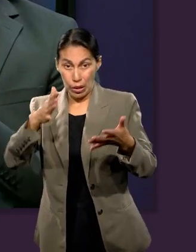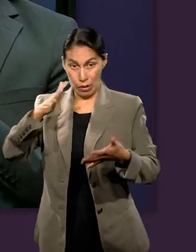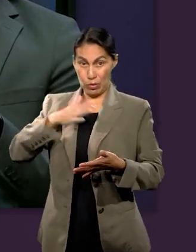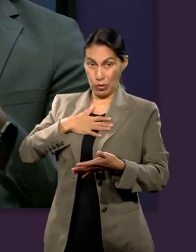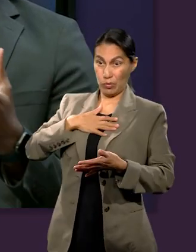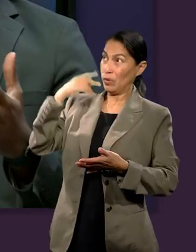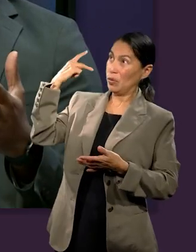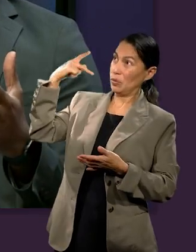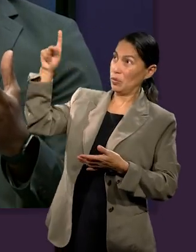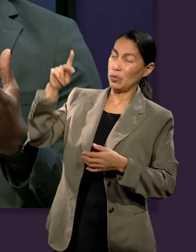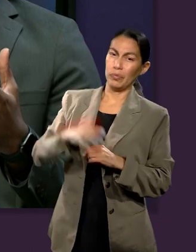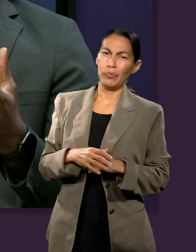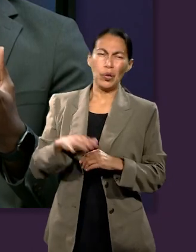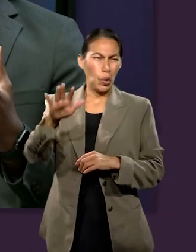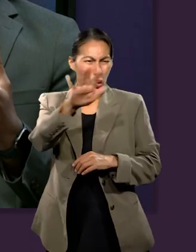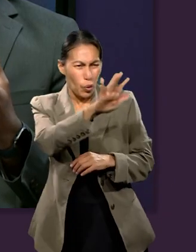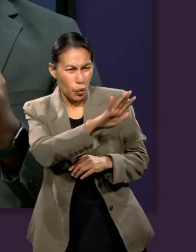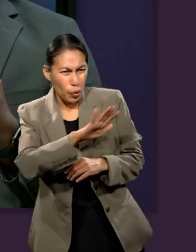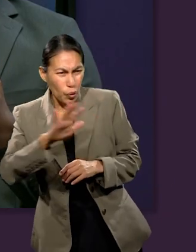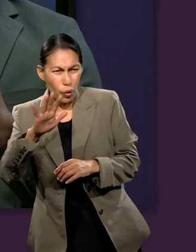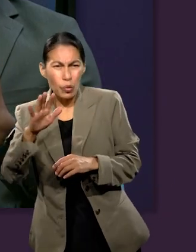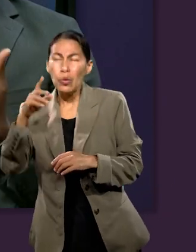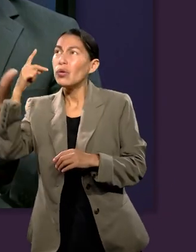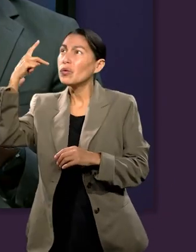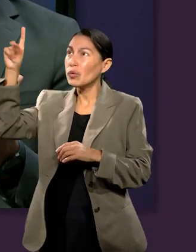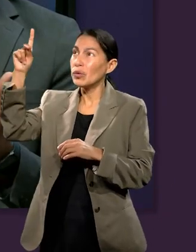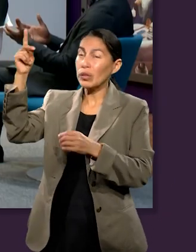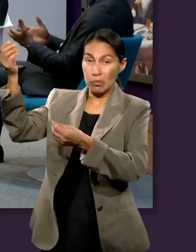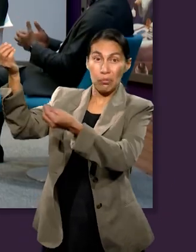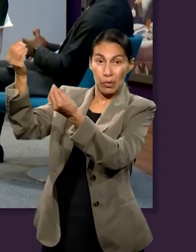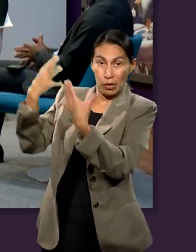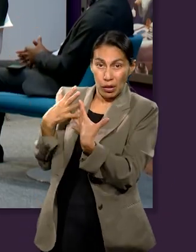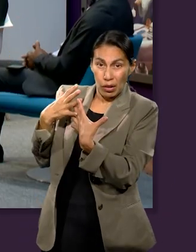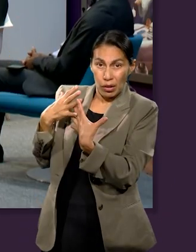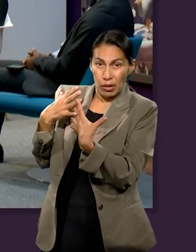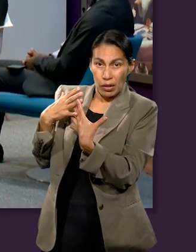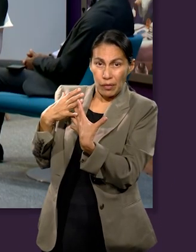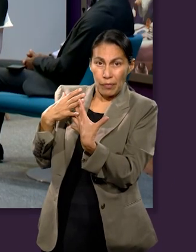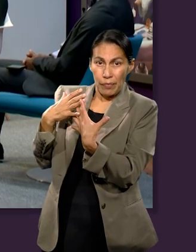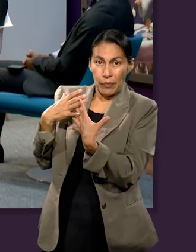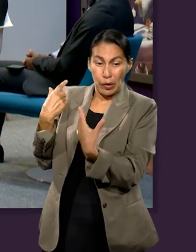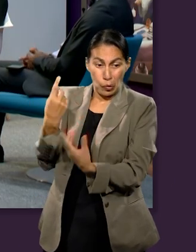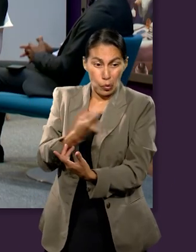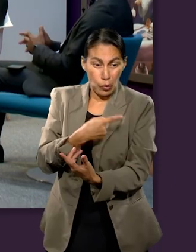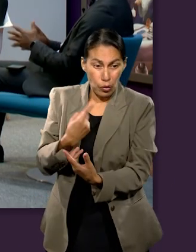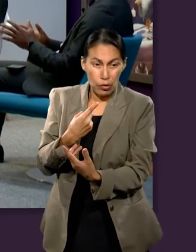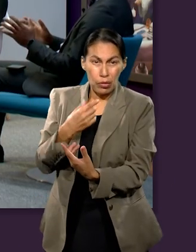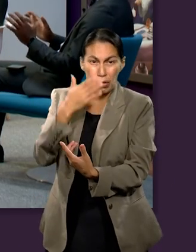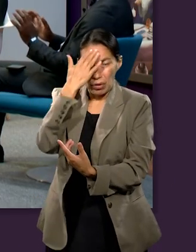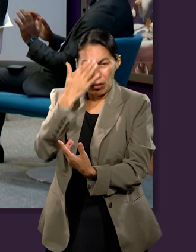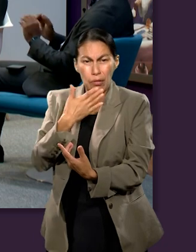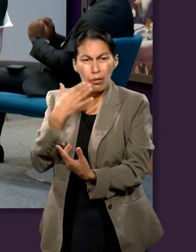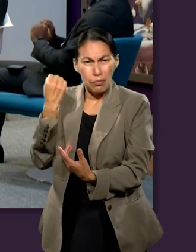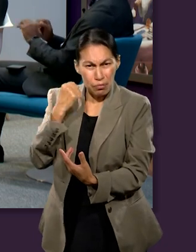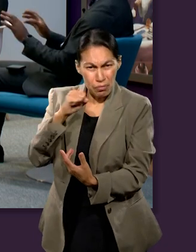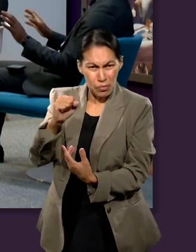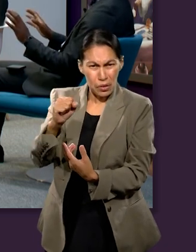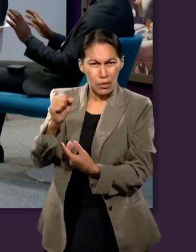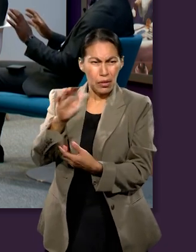le pertenece es de él y nos ha dado las capacidades